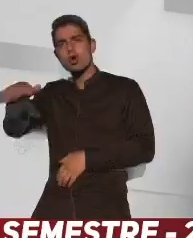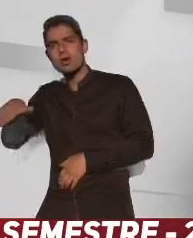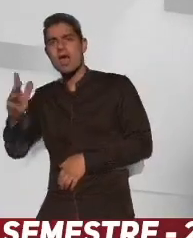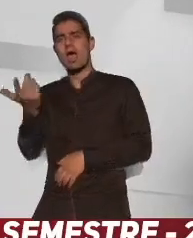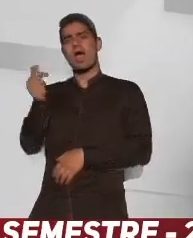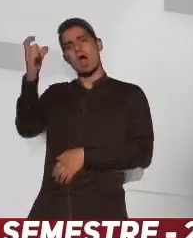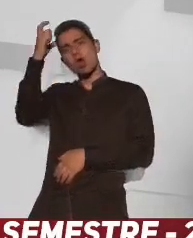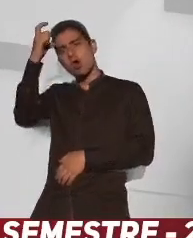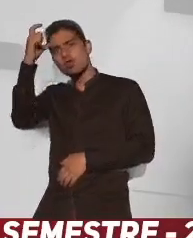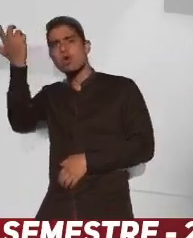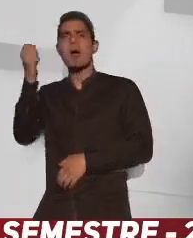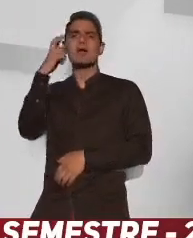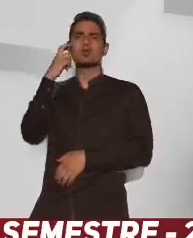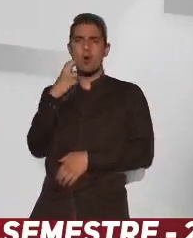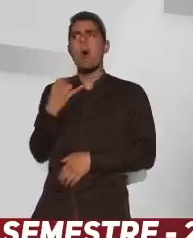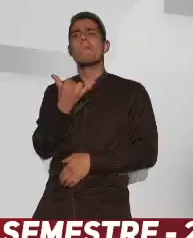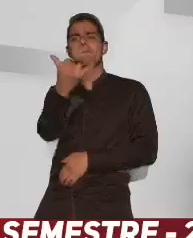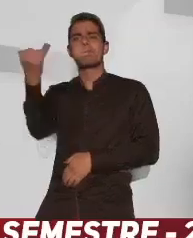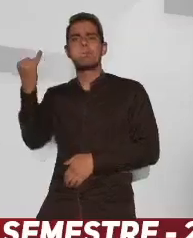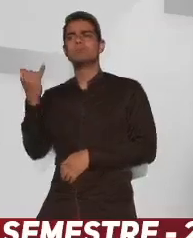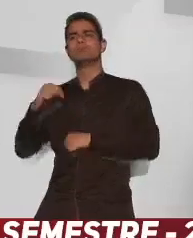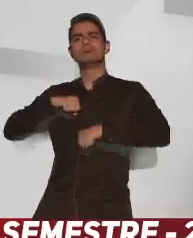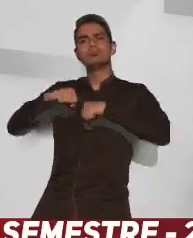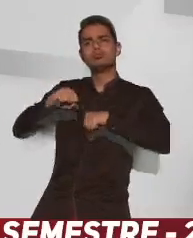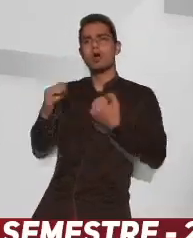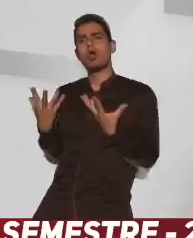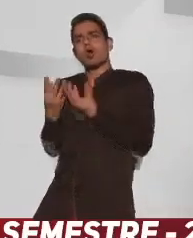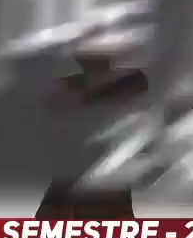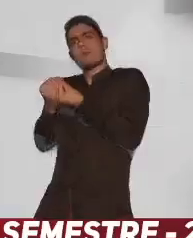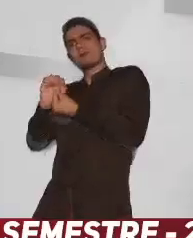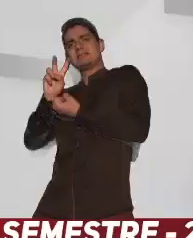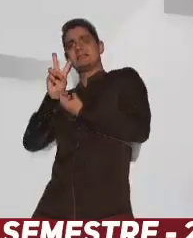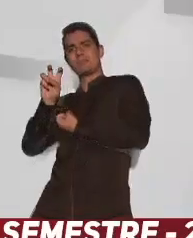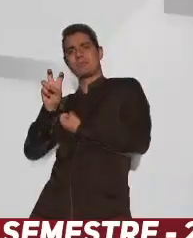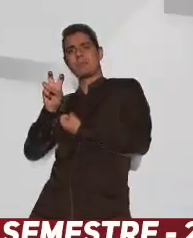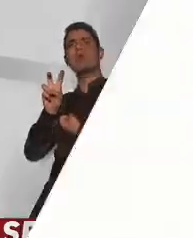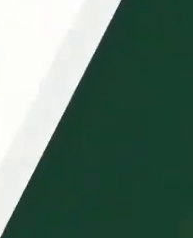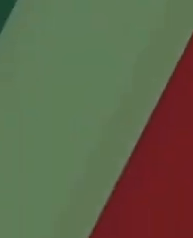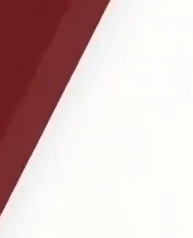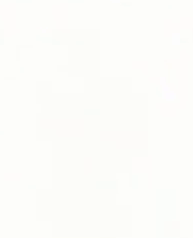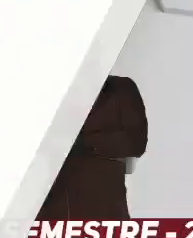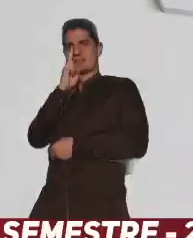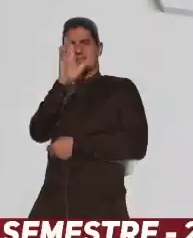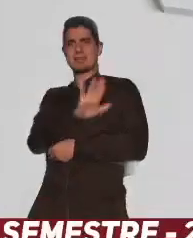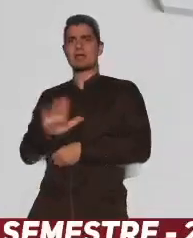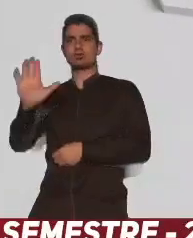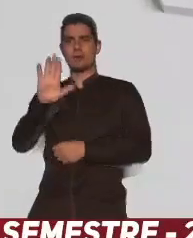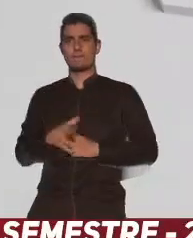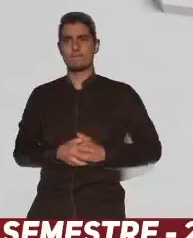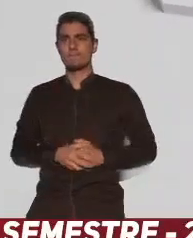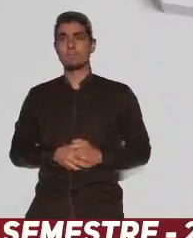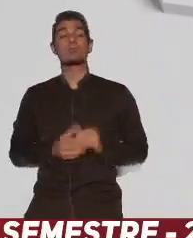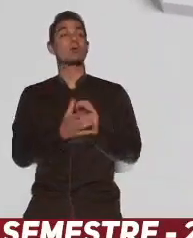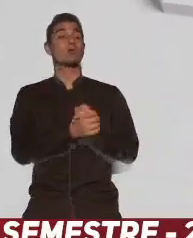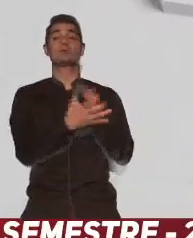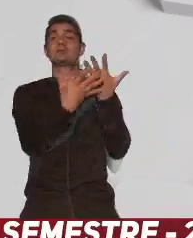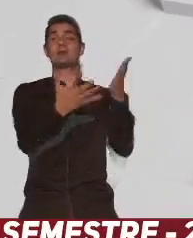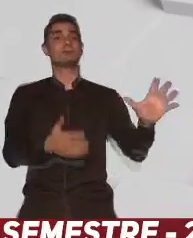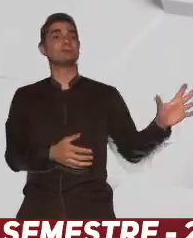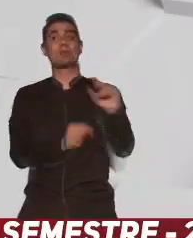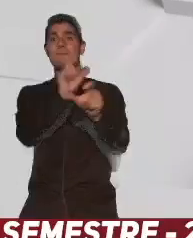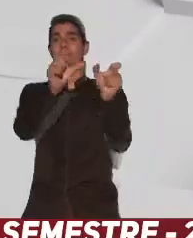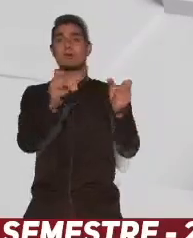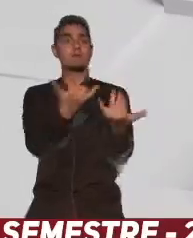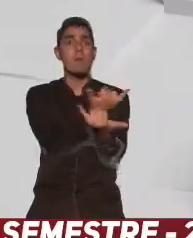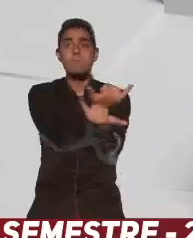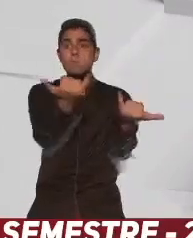Chocó, que hacen parte de la séptima edición del Ejército Nacional. General. Un saludo para todos los que están presentes en el auditorio y quienes nos